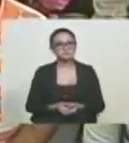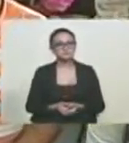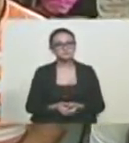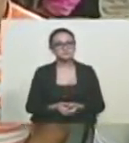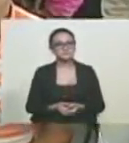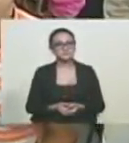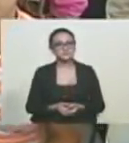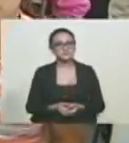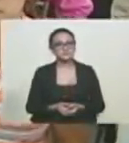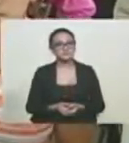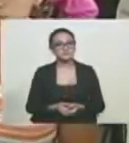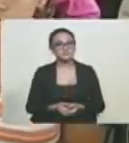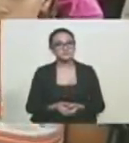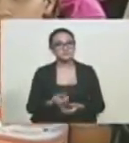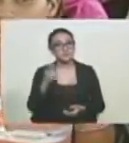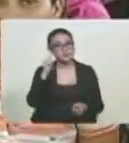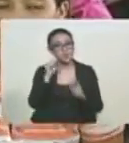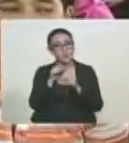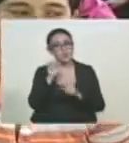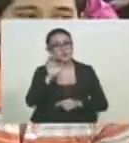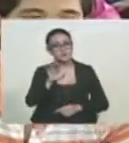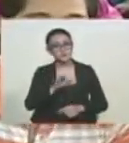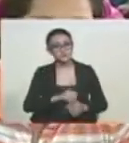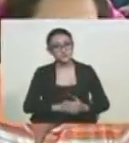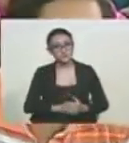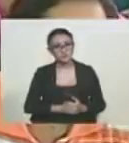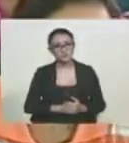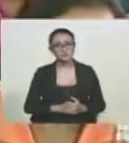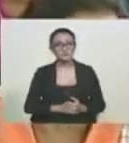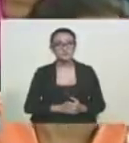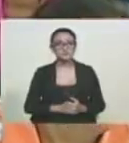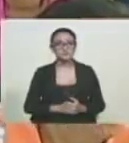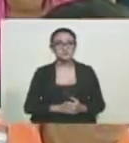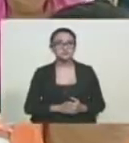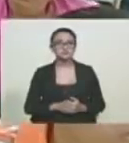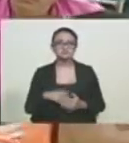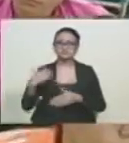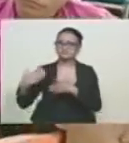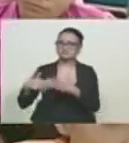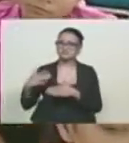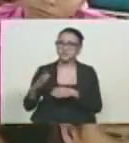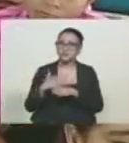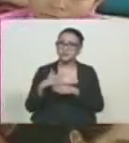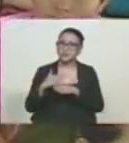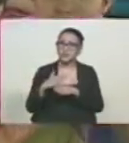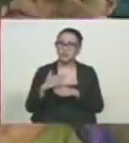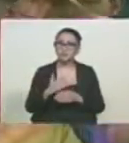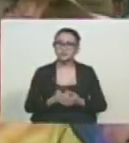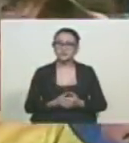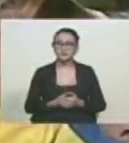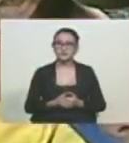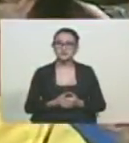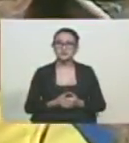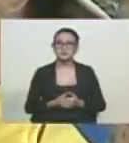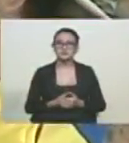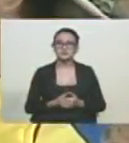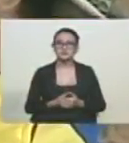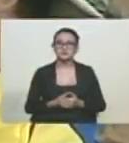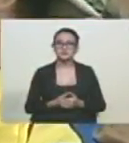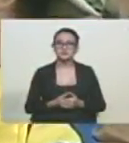y es por eso que trascendiendo esto, vamos a hacer aquí en